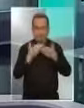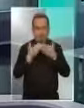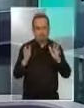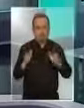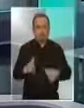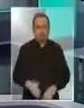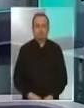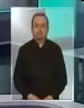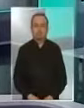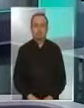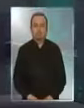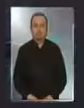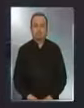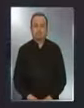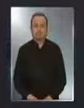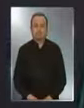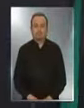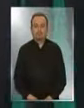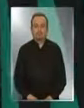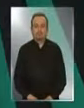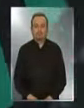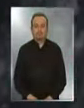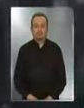de Catalina Miranda.